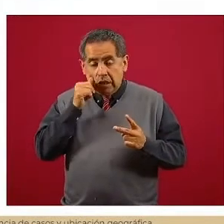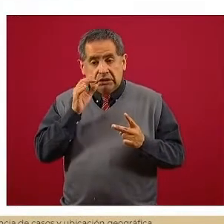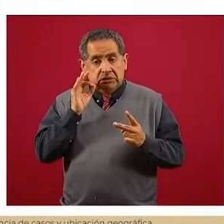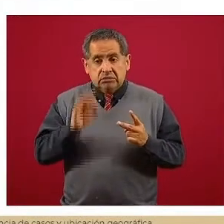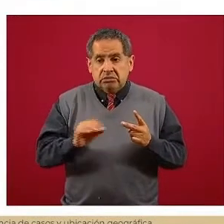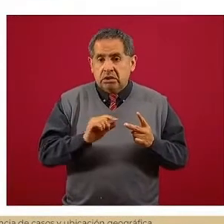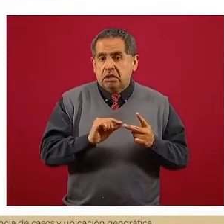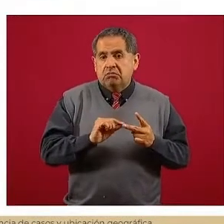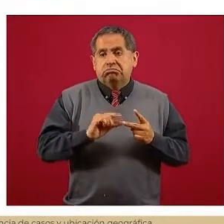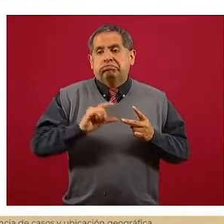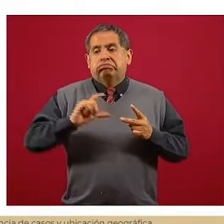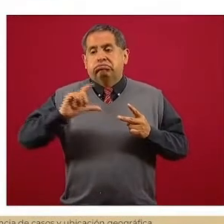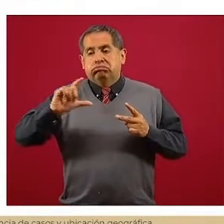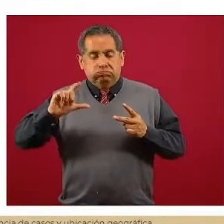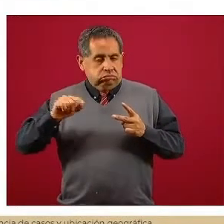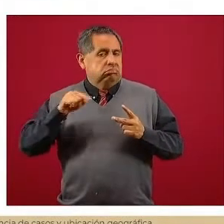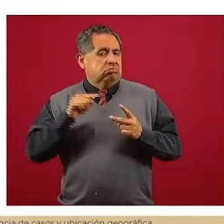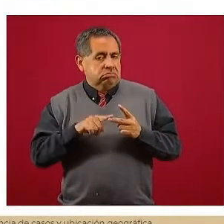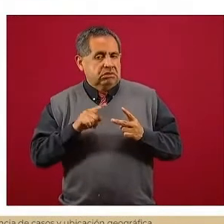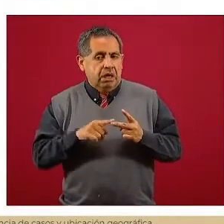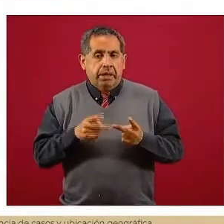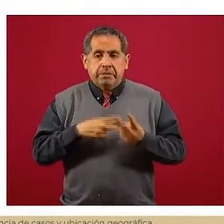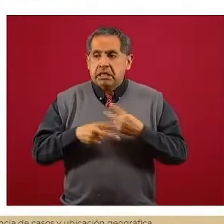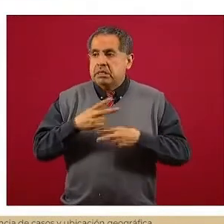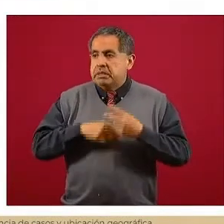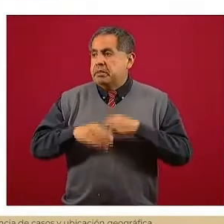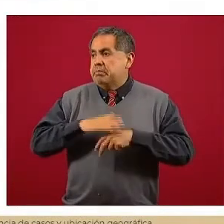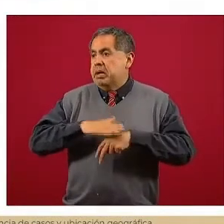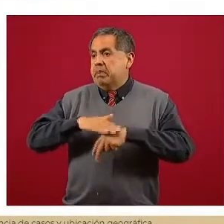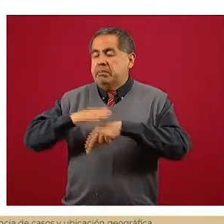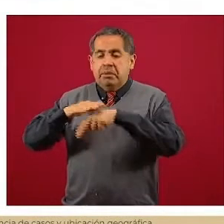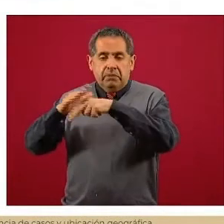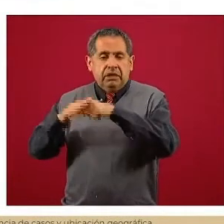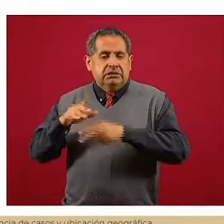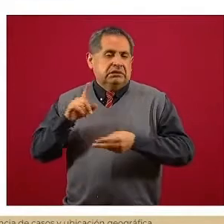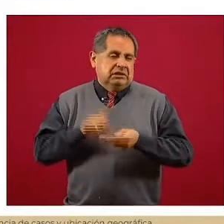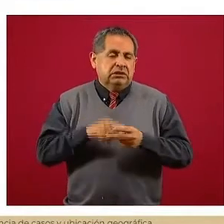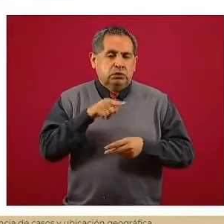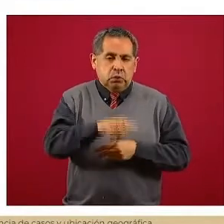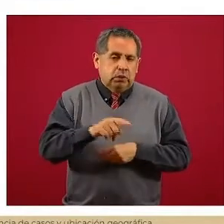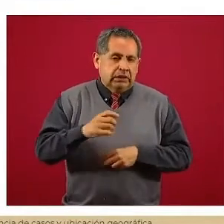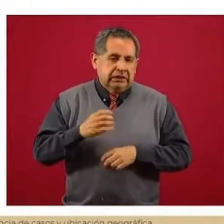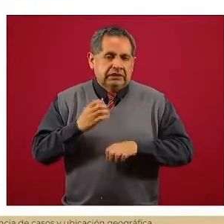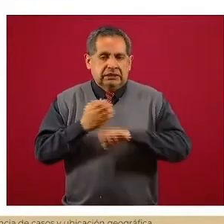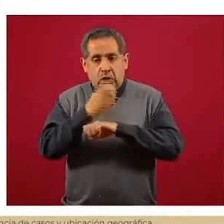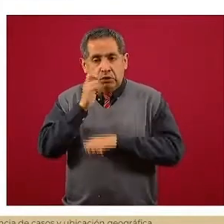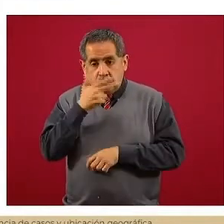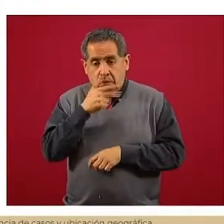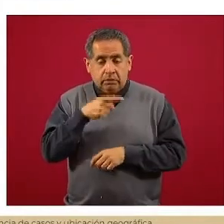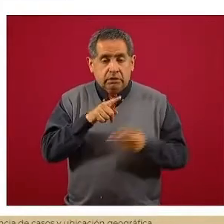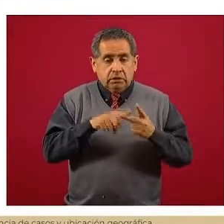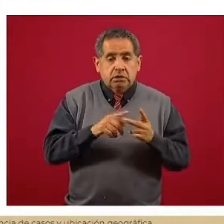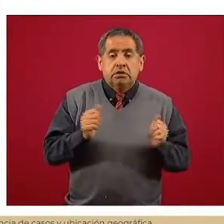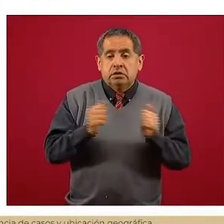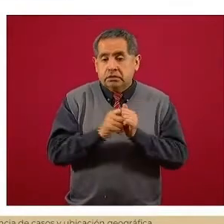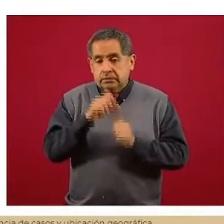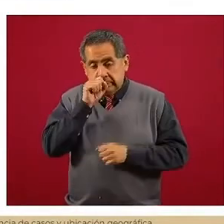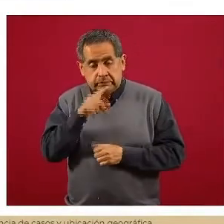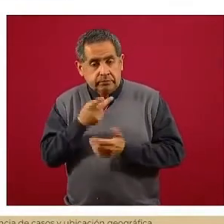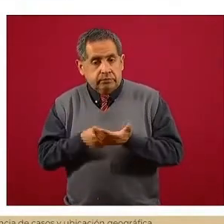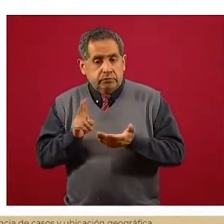que contribuyó a el incremento que vimos precisamente en esas semanas para el Estado. Lo acompañaron